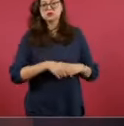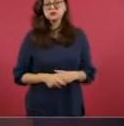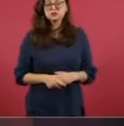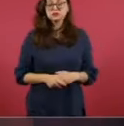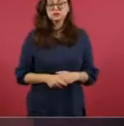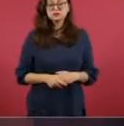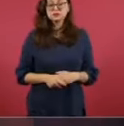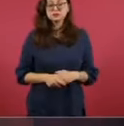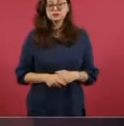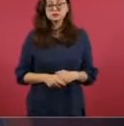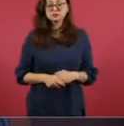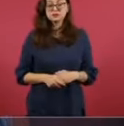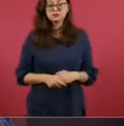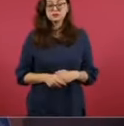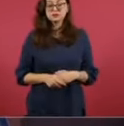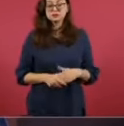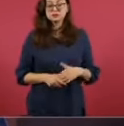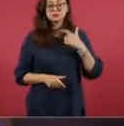Todos los días